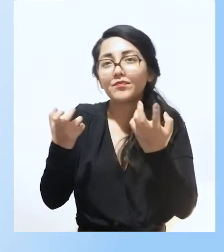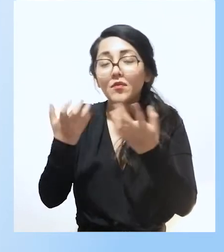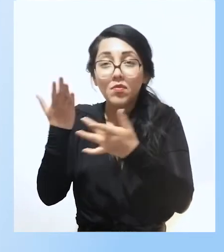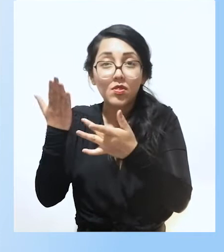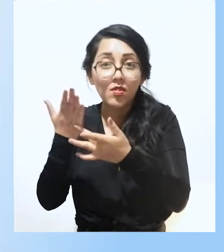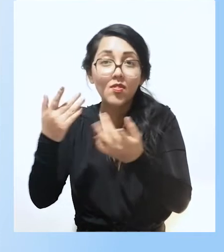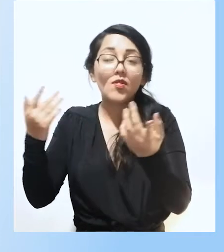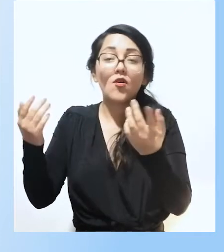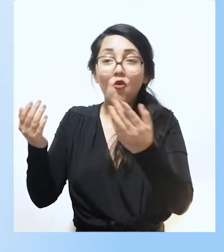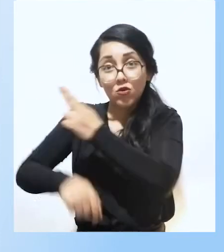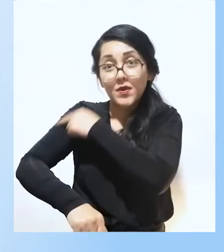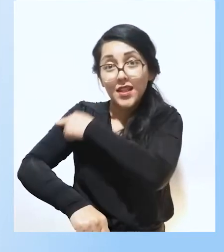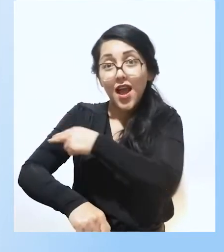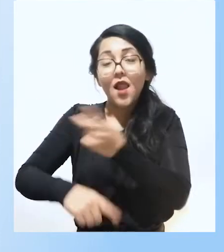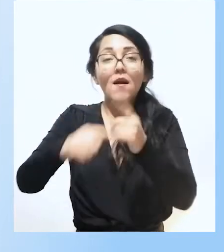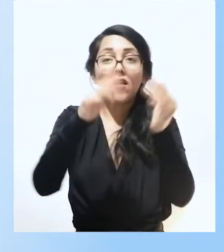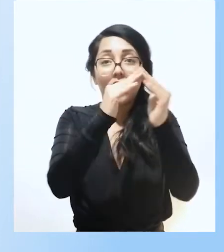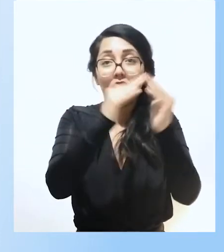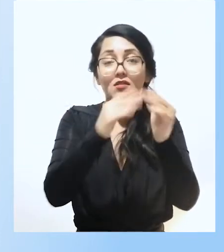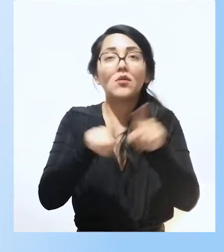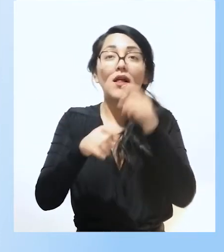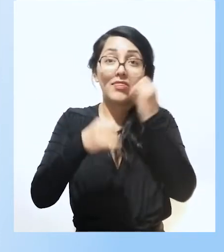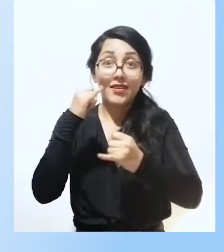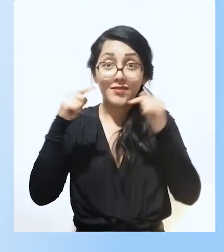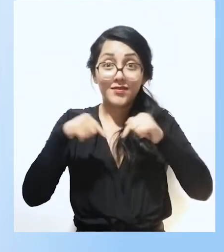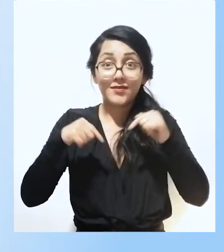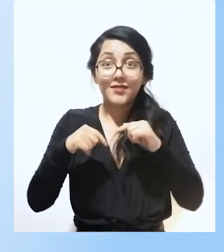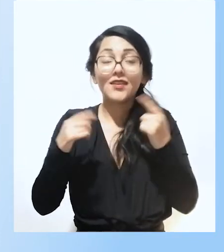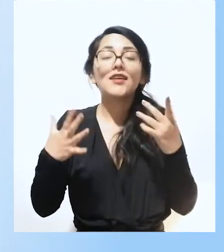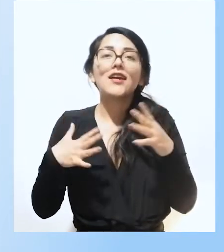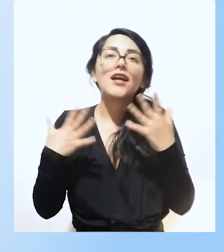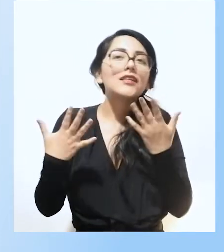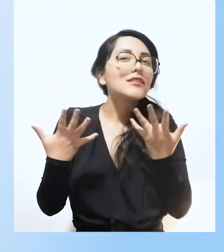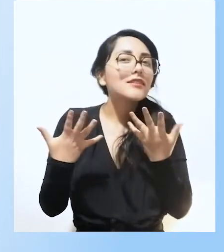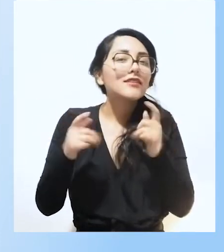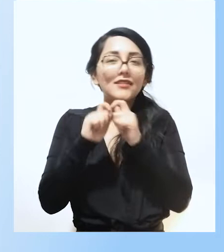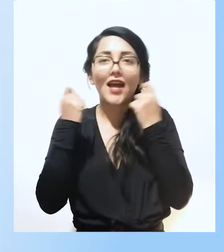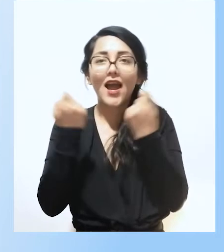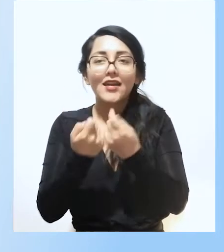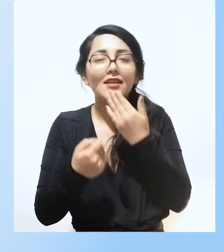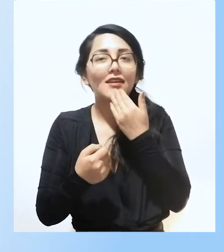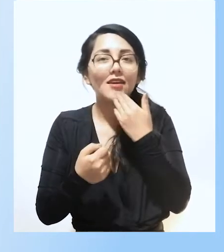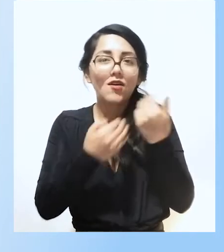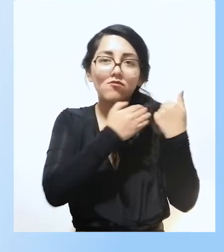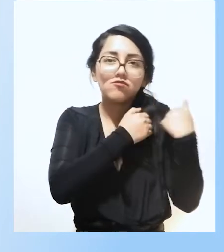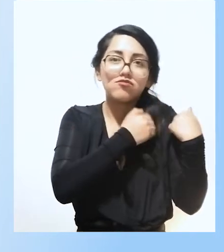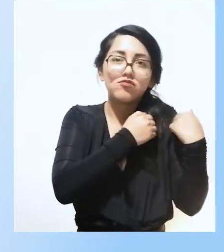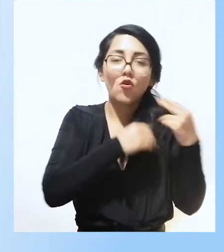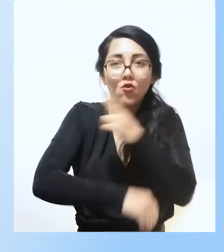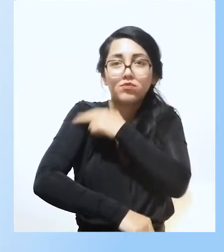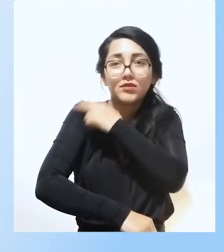domiciliario. Finalizando el día, vamos a desarrollar un taller a cargo de la coordinación del Servicio Educativo Hospitalario de la